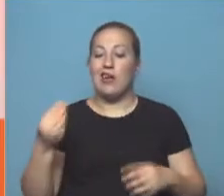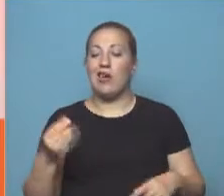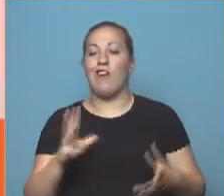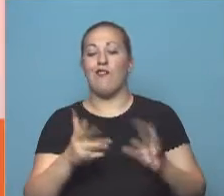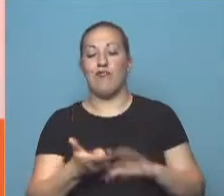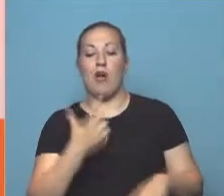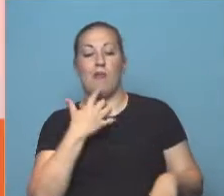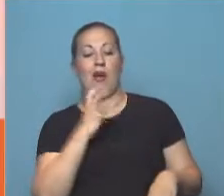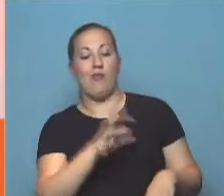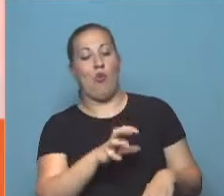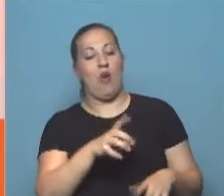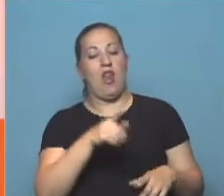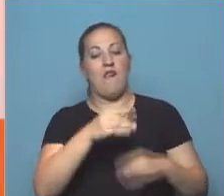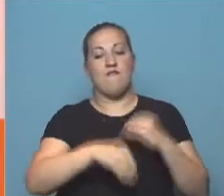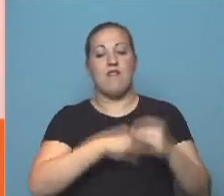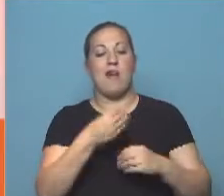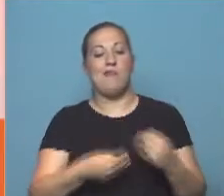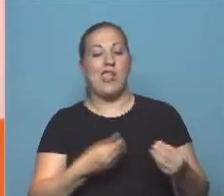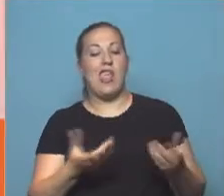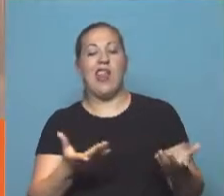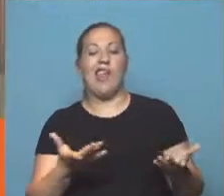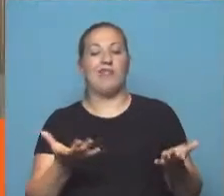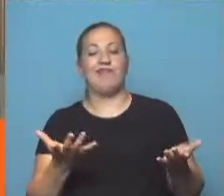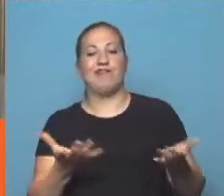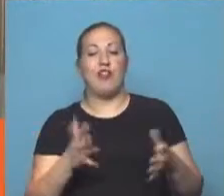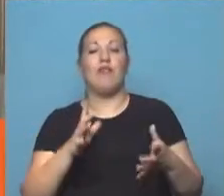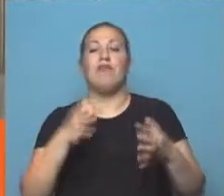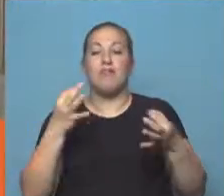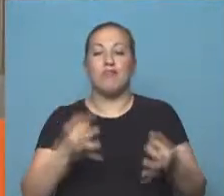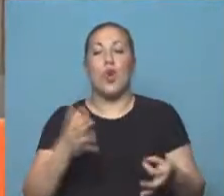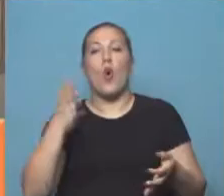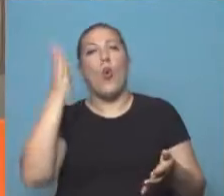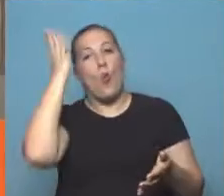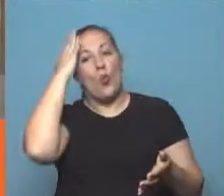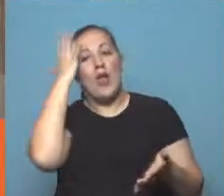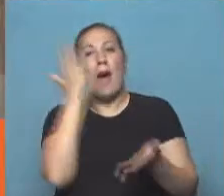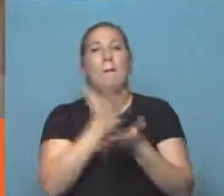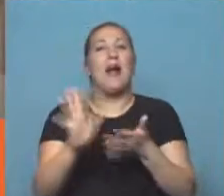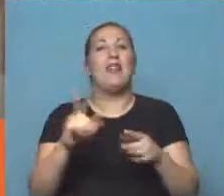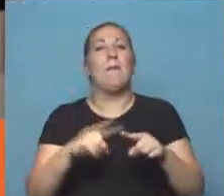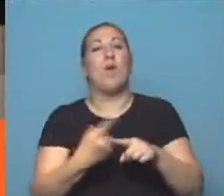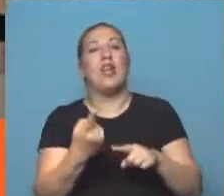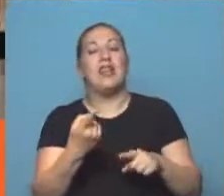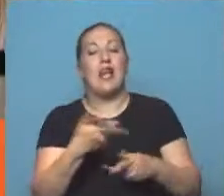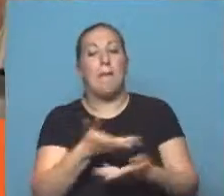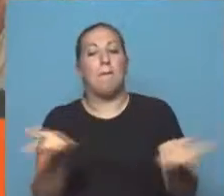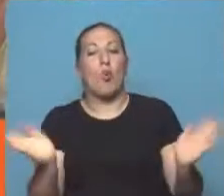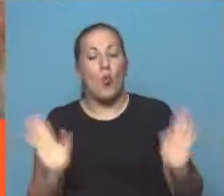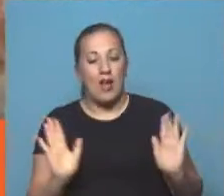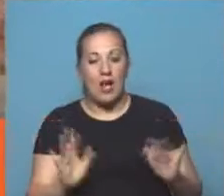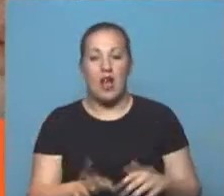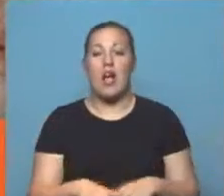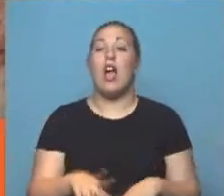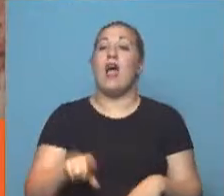sea, los estigmatiza, básicamente es una cuestión cultural, amén de la política pública penitenciaria y la convivencia. Y después tenés